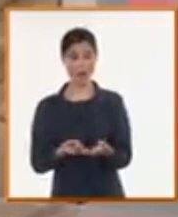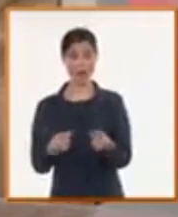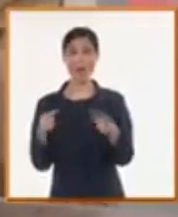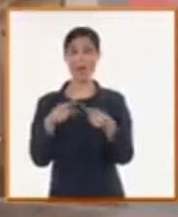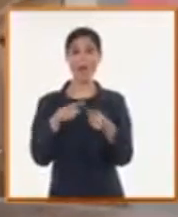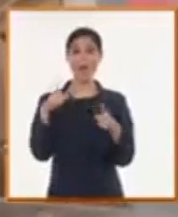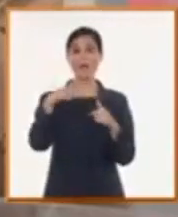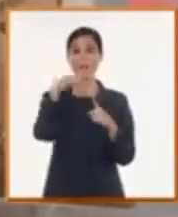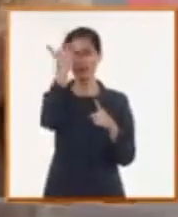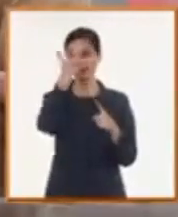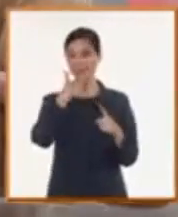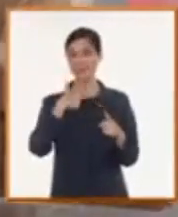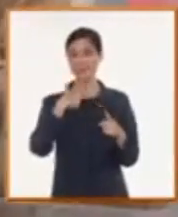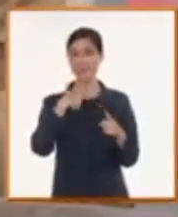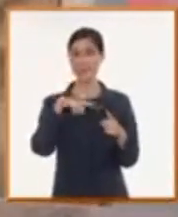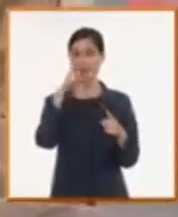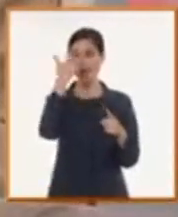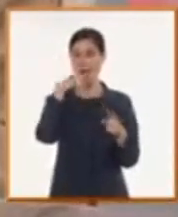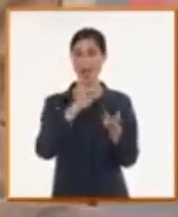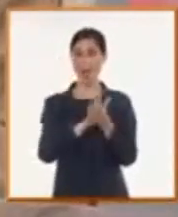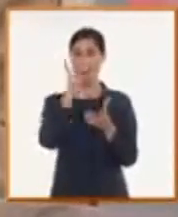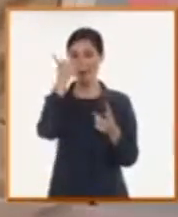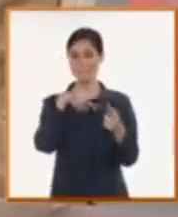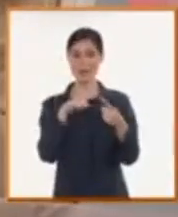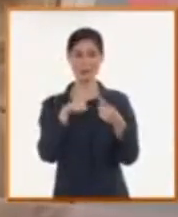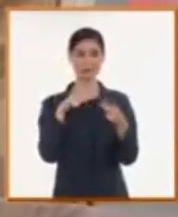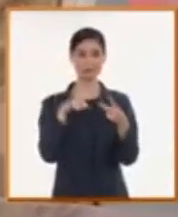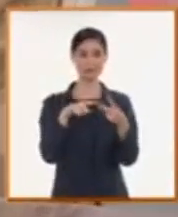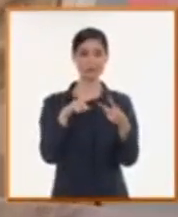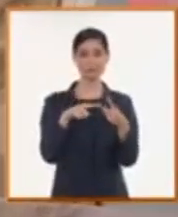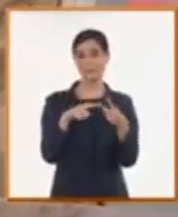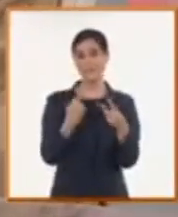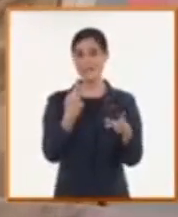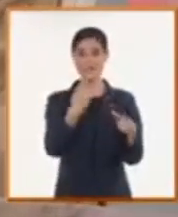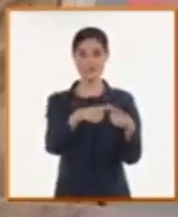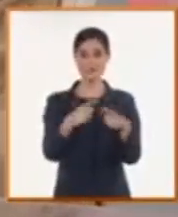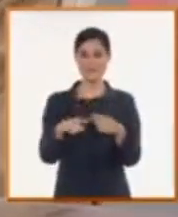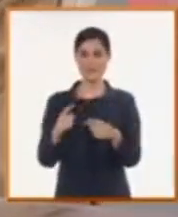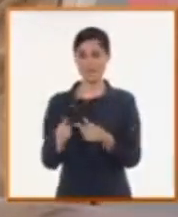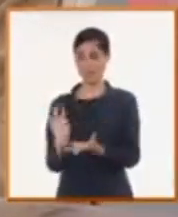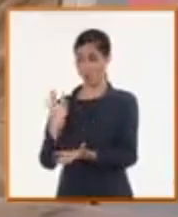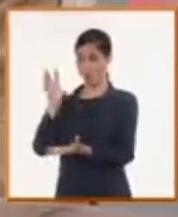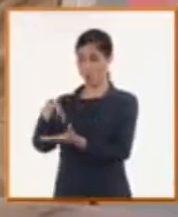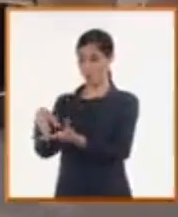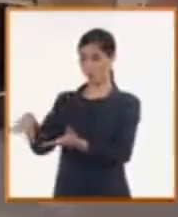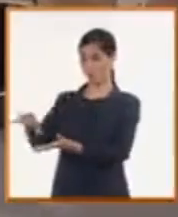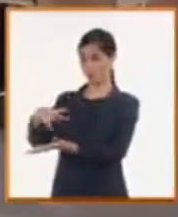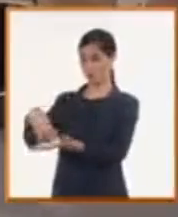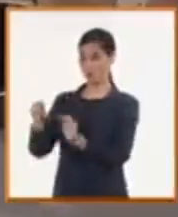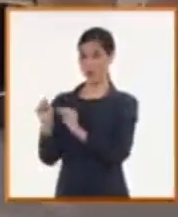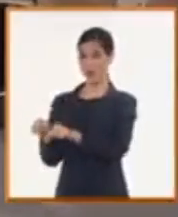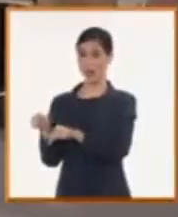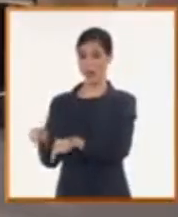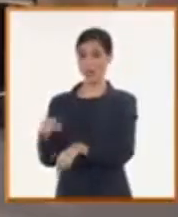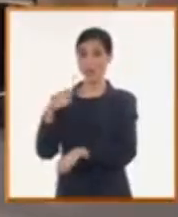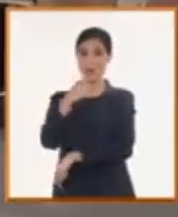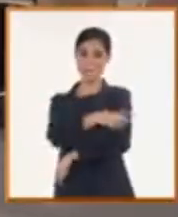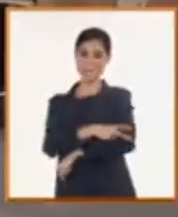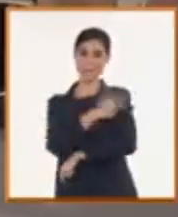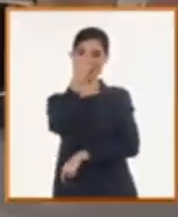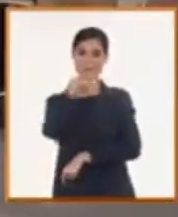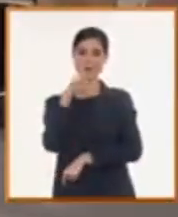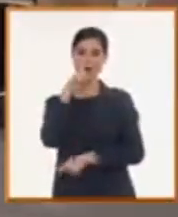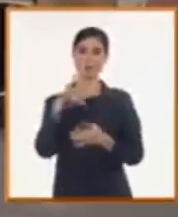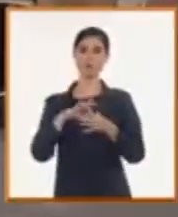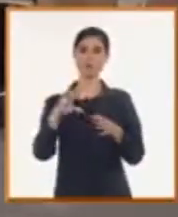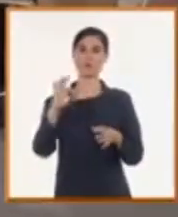Changongo, Dongena, hasta la misma frontera. Con Sudáfrica. Nuestros medios llegaron a Con estar, Namibia. nuestros grupos tácticos y de defensa